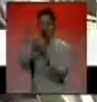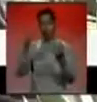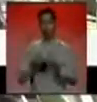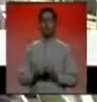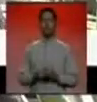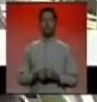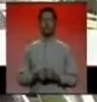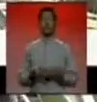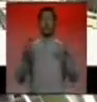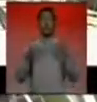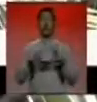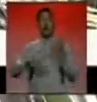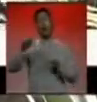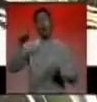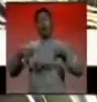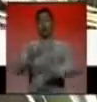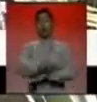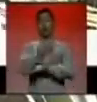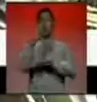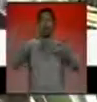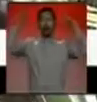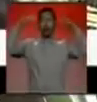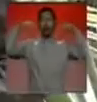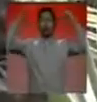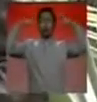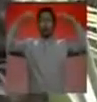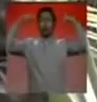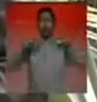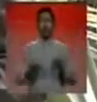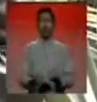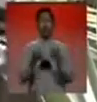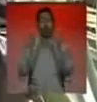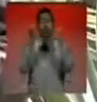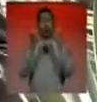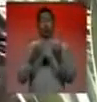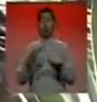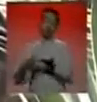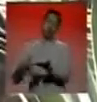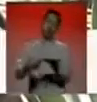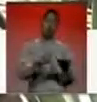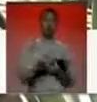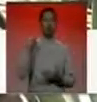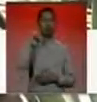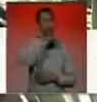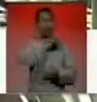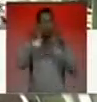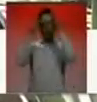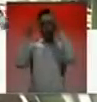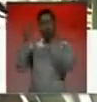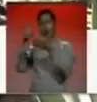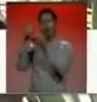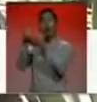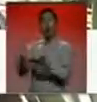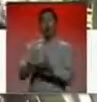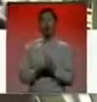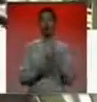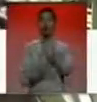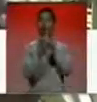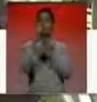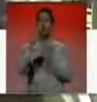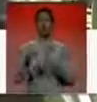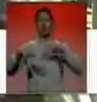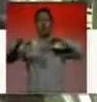vías que están siendo afectadas. Yo les decía, parte del gabinete fue tratar eso con el Ministerio de Transporte y Obras Públicas para una